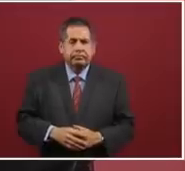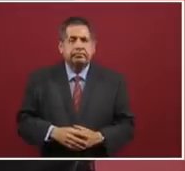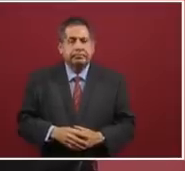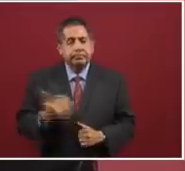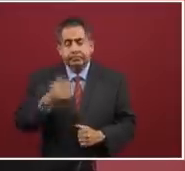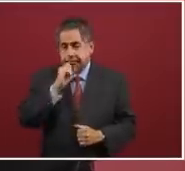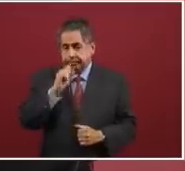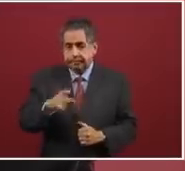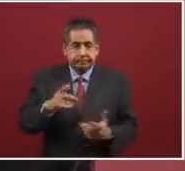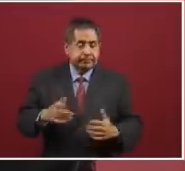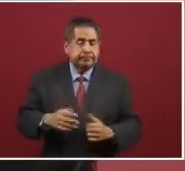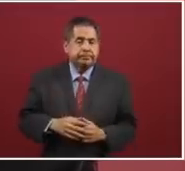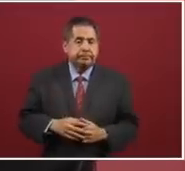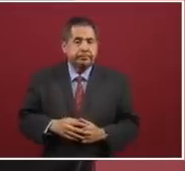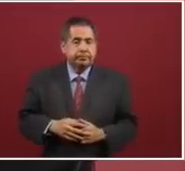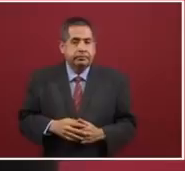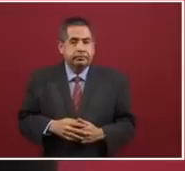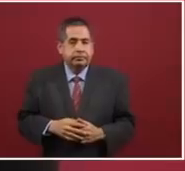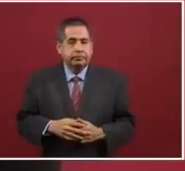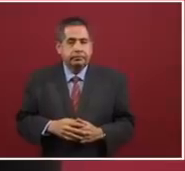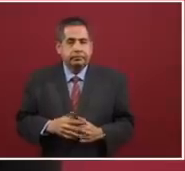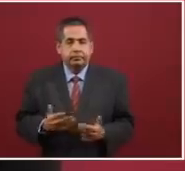y que